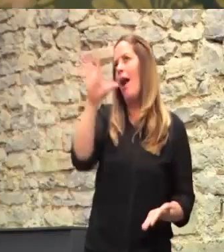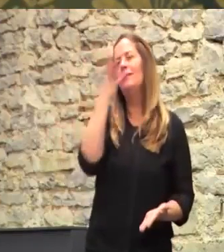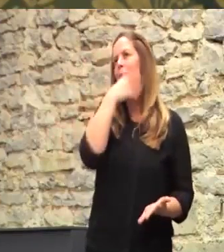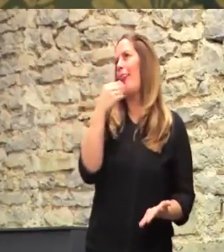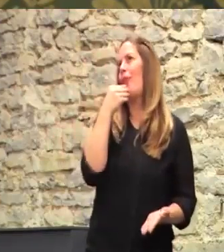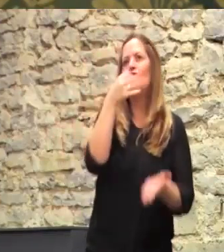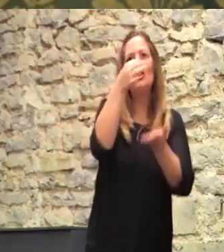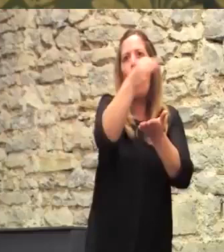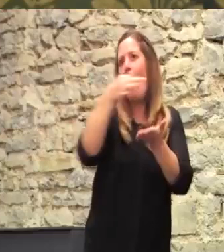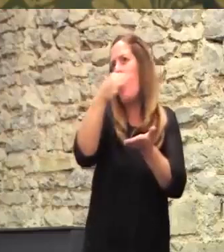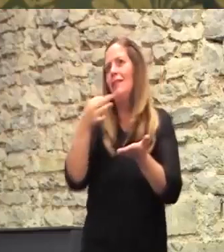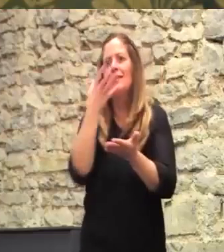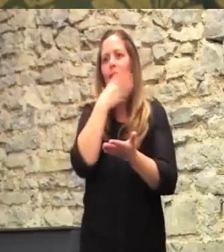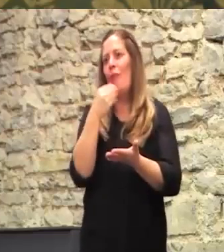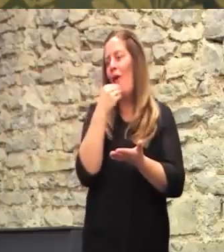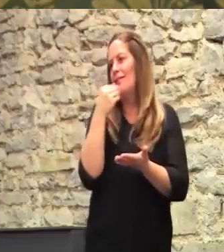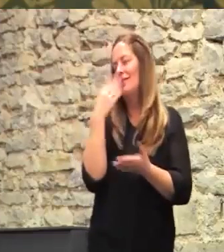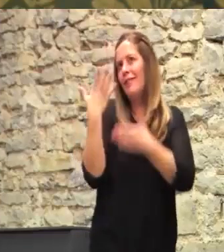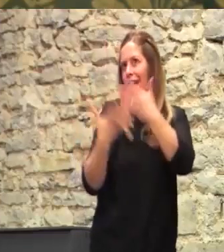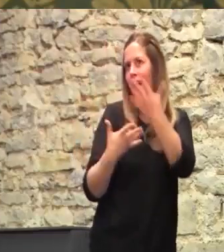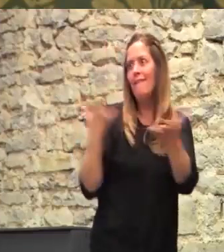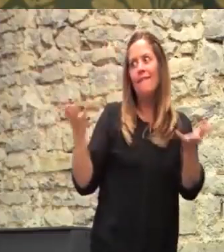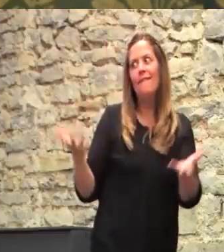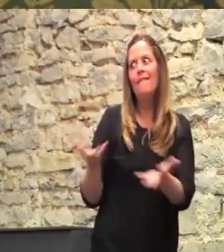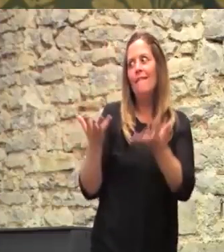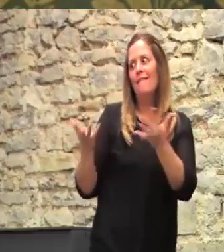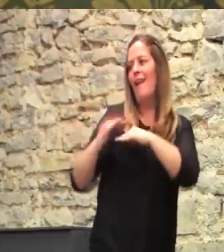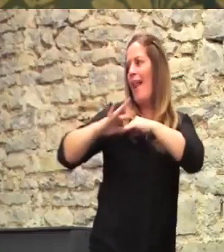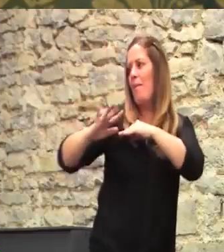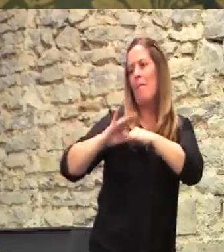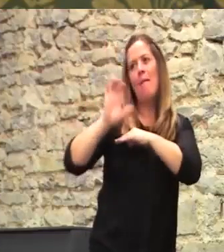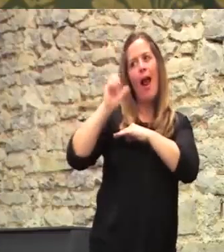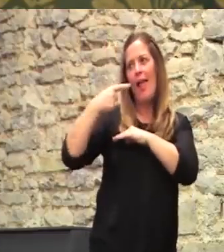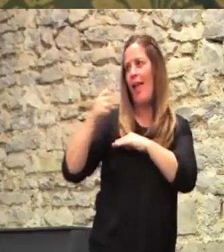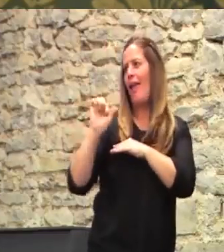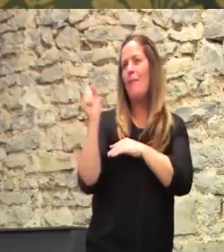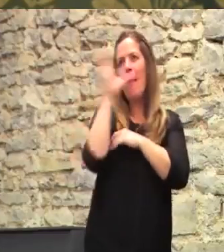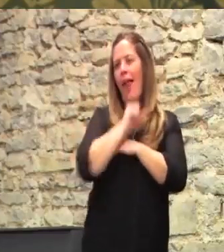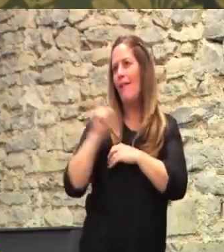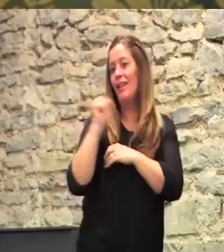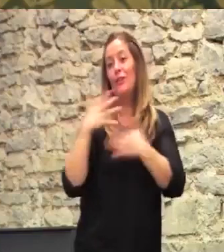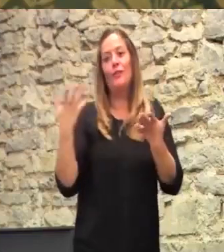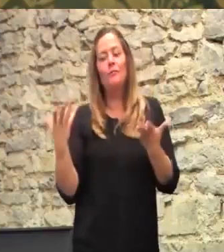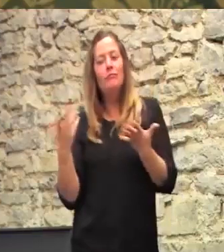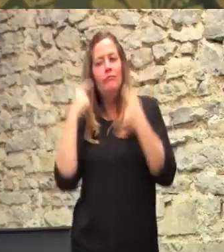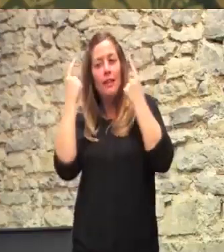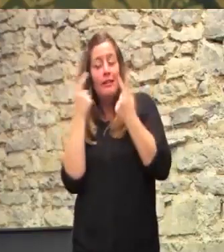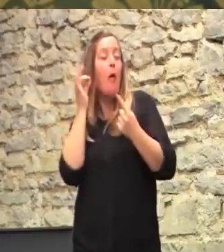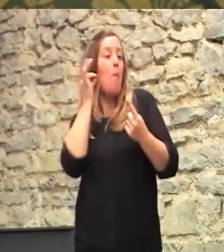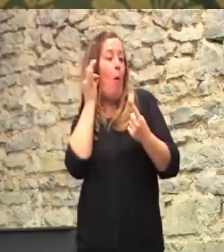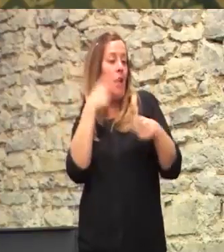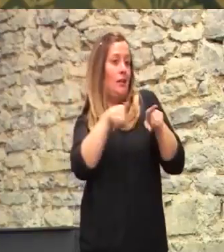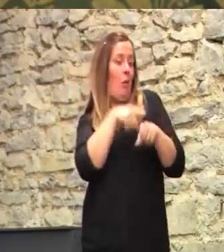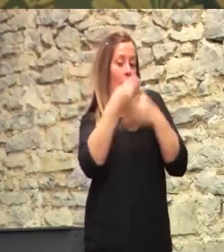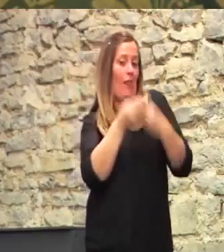acá que hay también esto más allá que el azul del egeo es maravilloso cuenta esas cosas que a veces solemos hacer las mujeres y